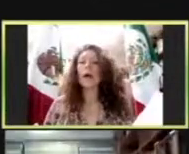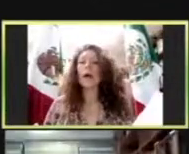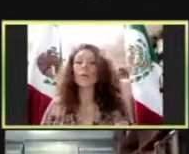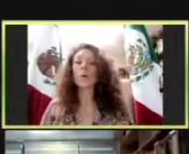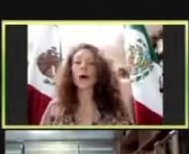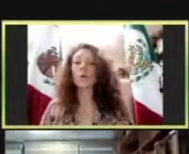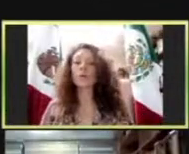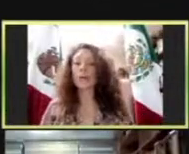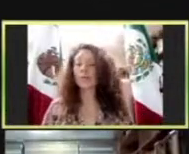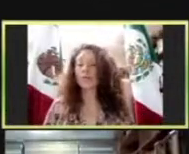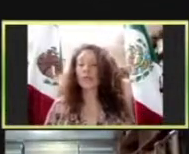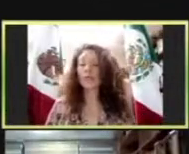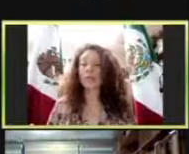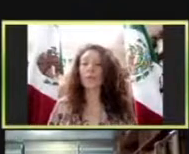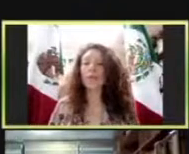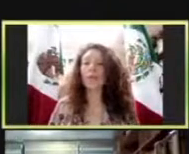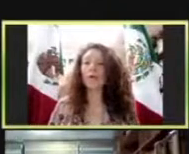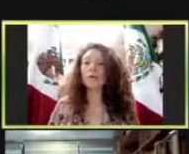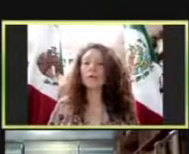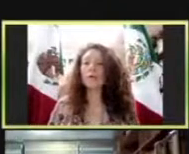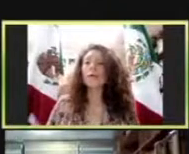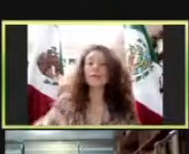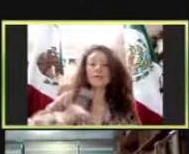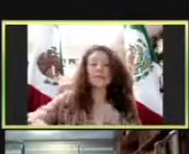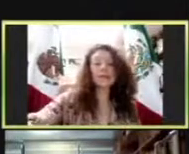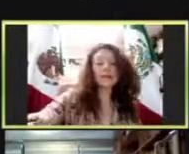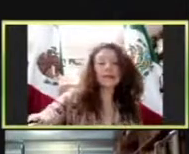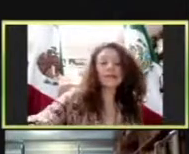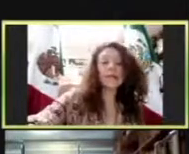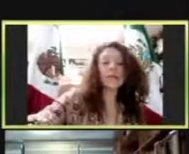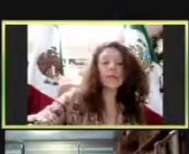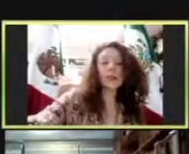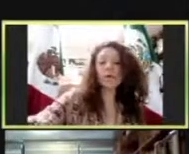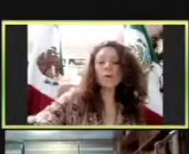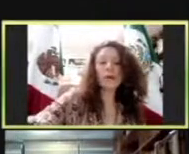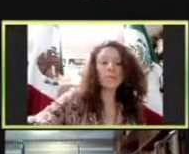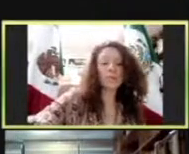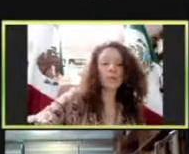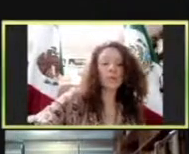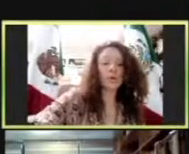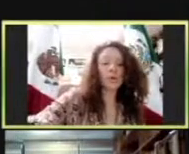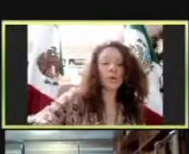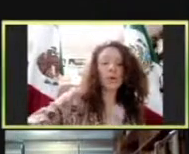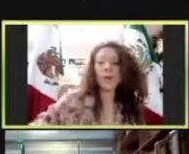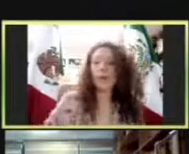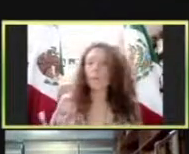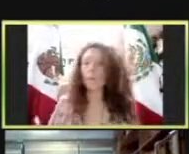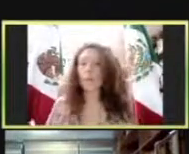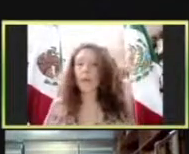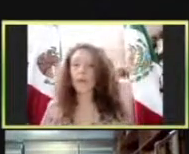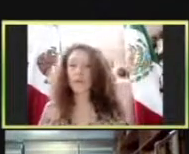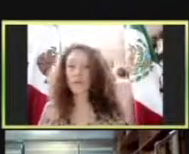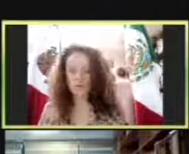¿Alguna otra diputada o diputado? Se cierra el sistema de viva voz para emitir voto.